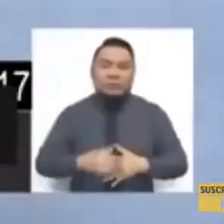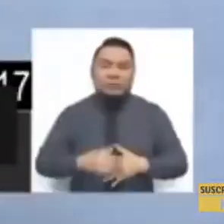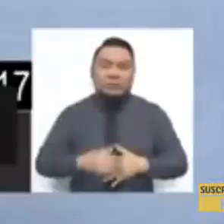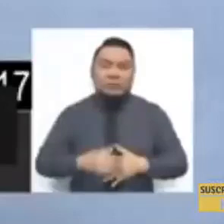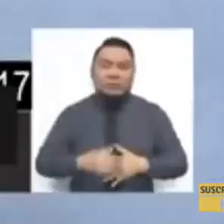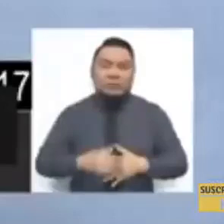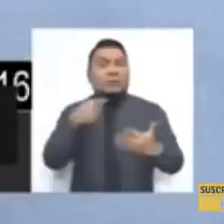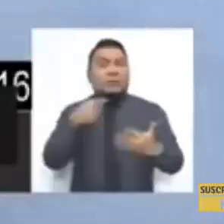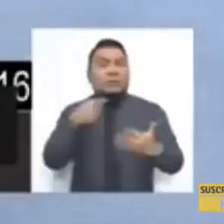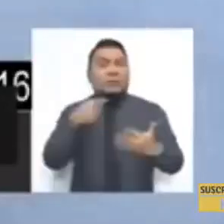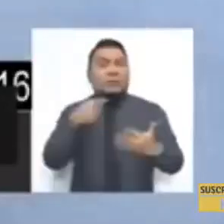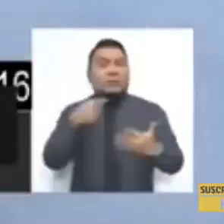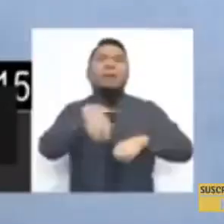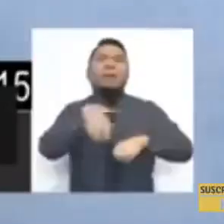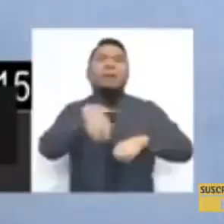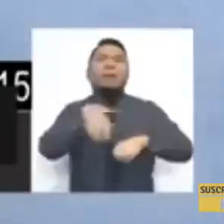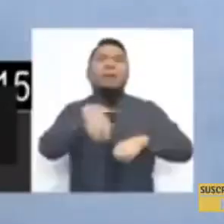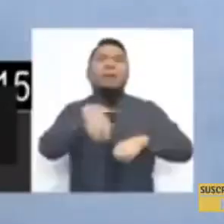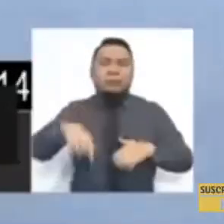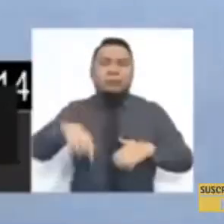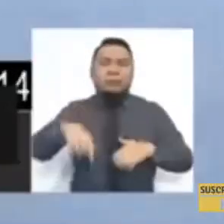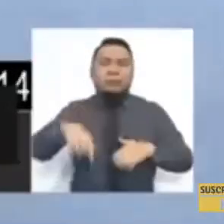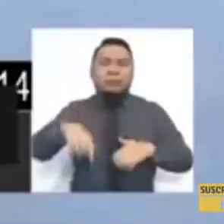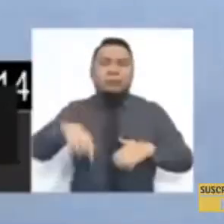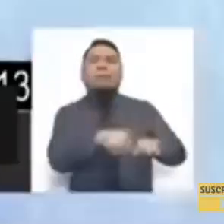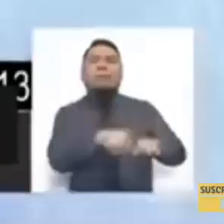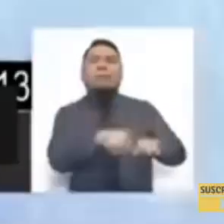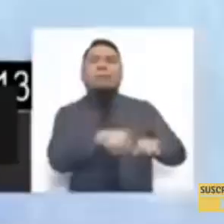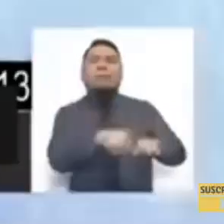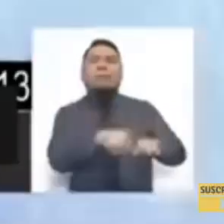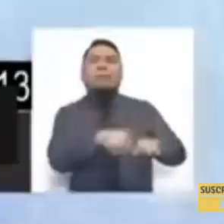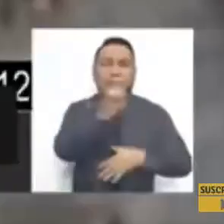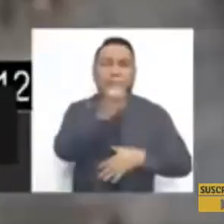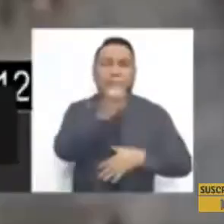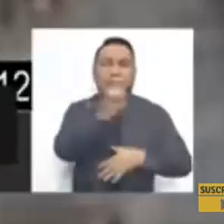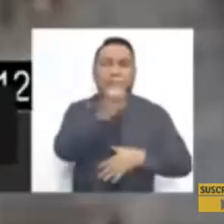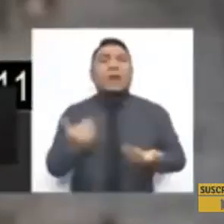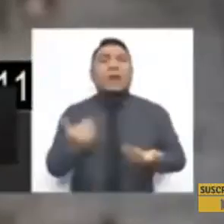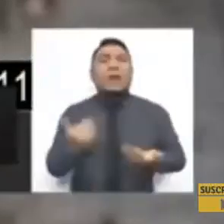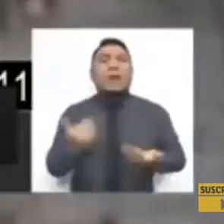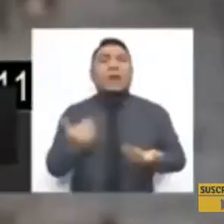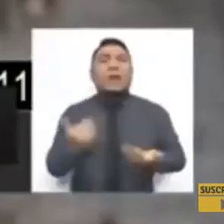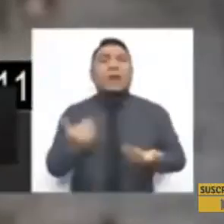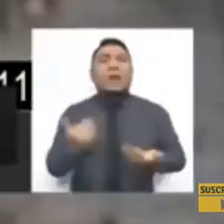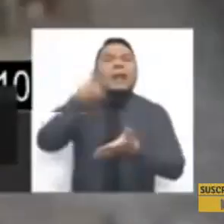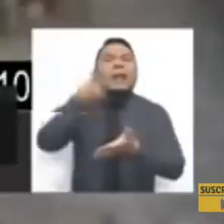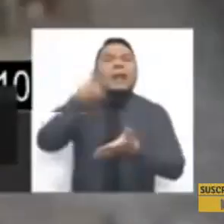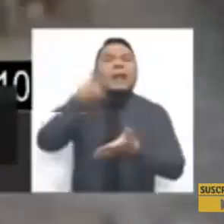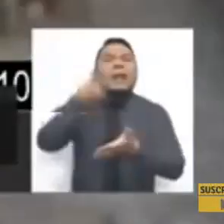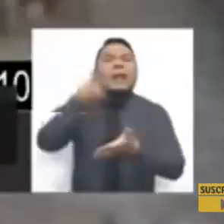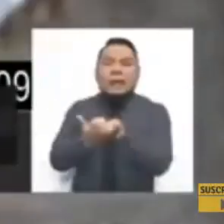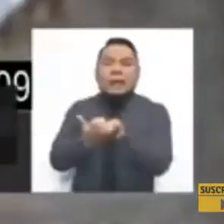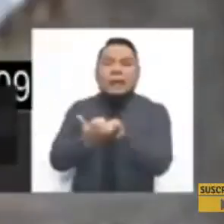donde se fortalezcan las instituciones y no se las cierre, donde se ayude a los más necesitados y no se